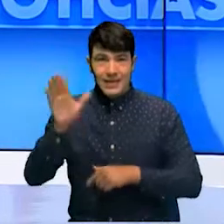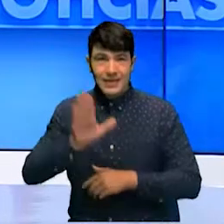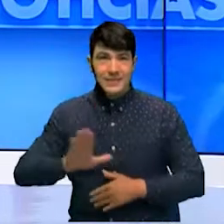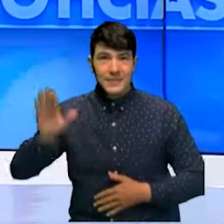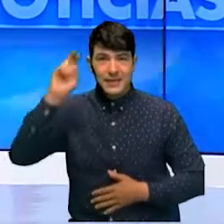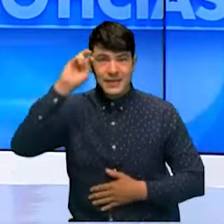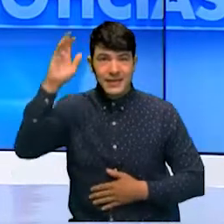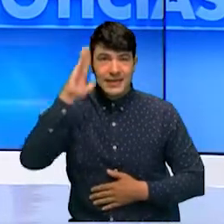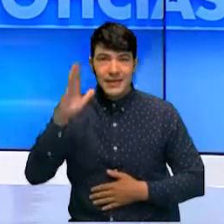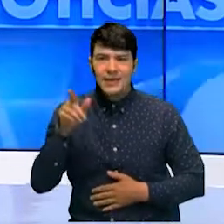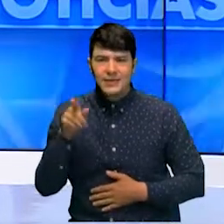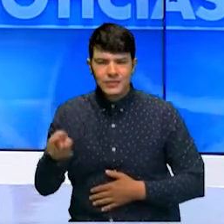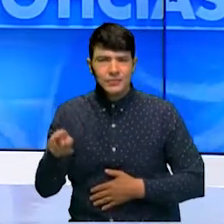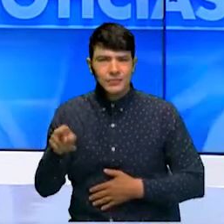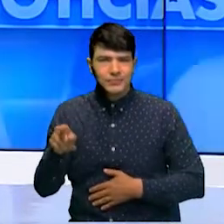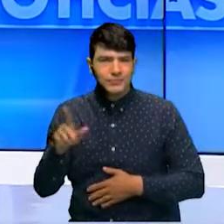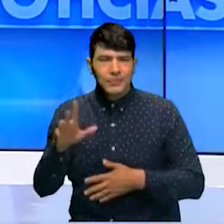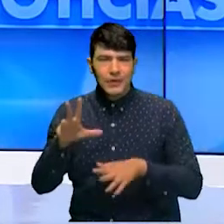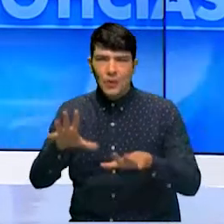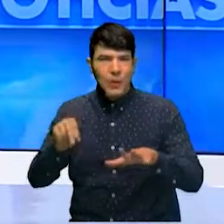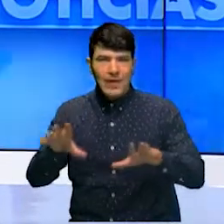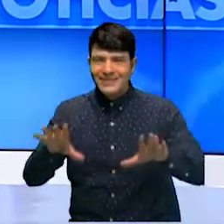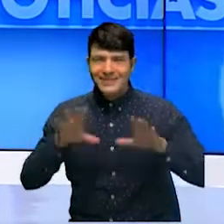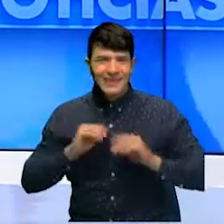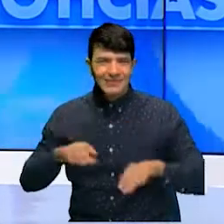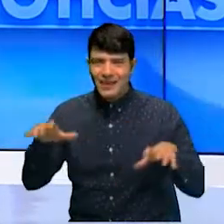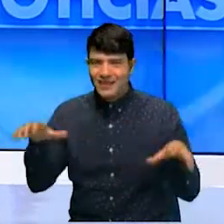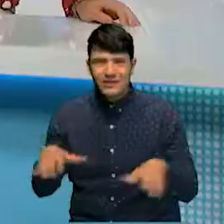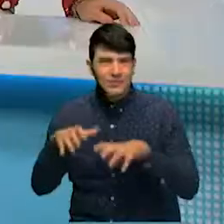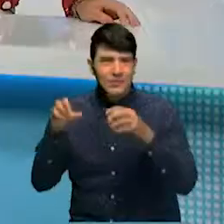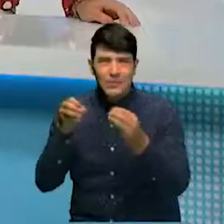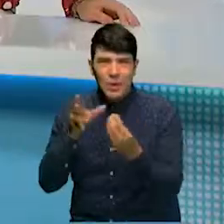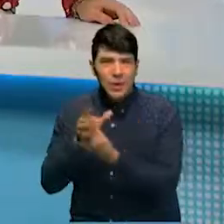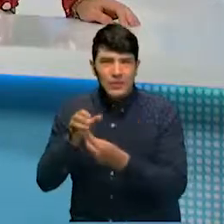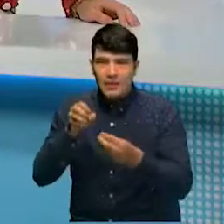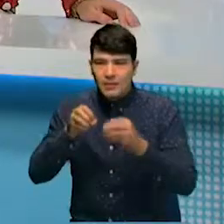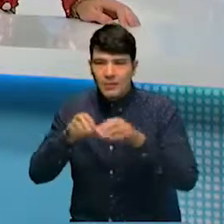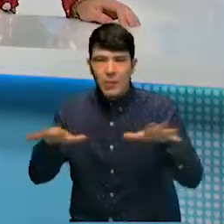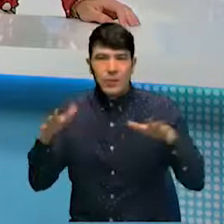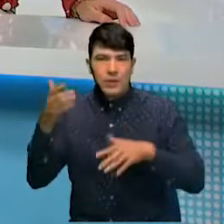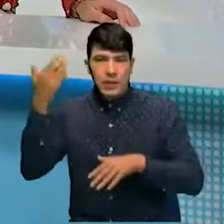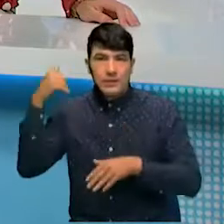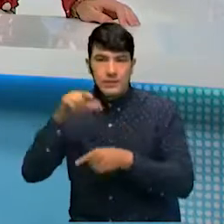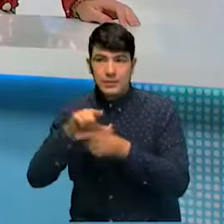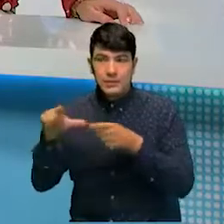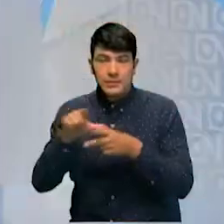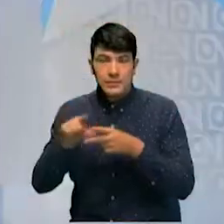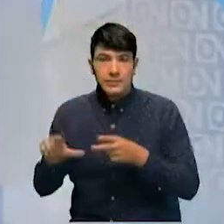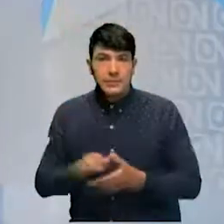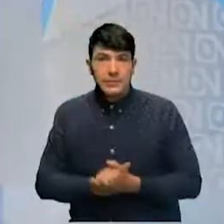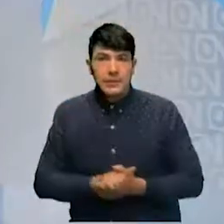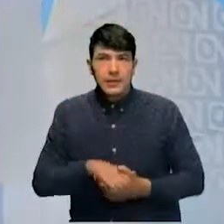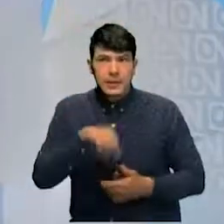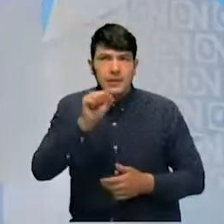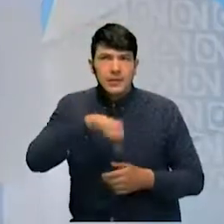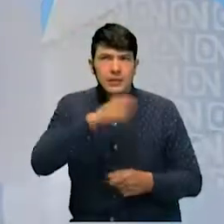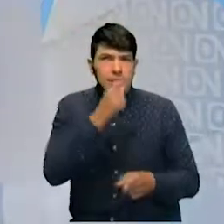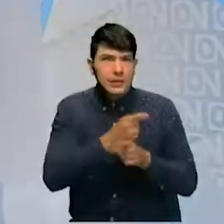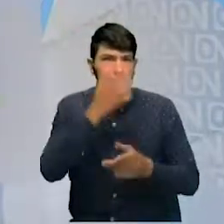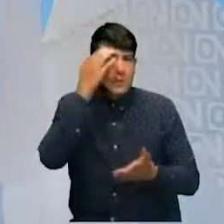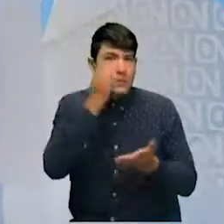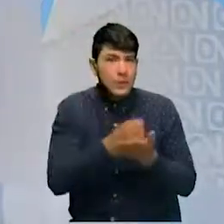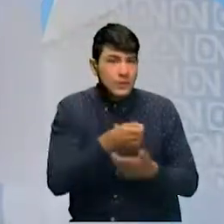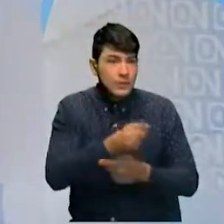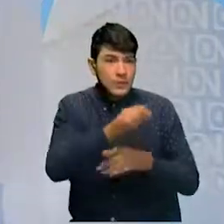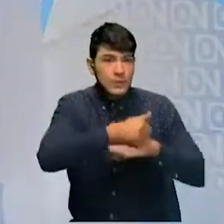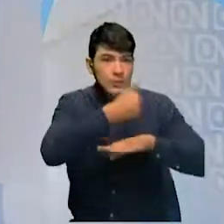alteración de orden público presentados en el departamento en las últimas semanas. Pues ya como era de esperarse, la postura de los jerarquías de esta